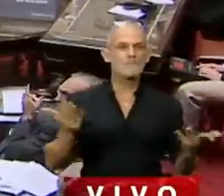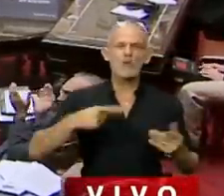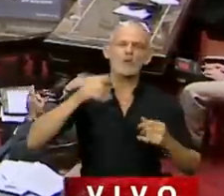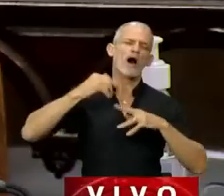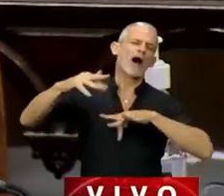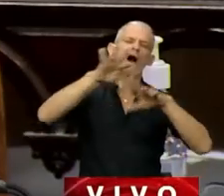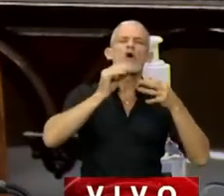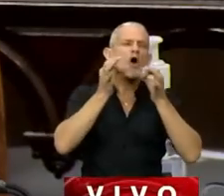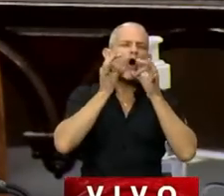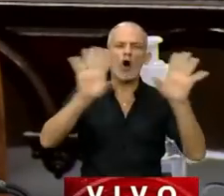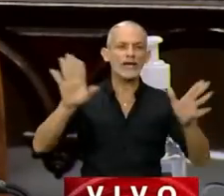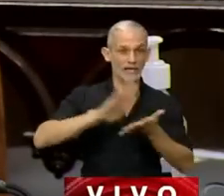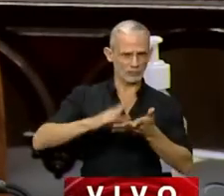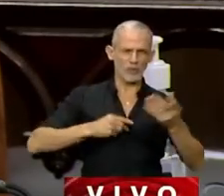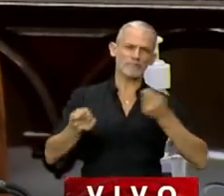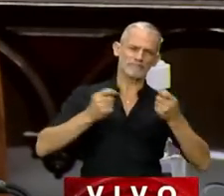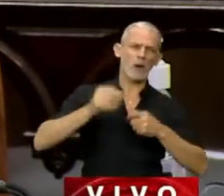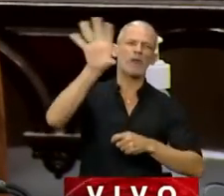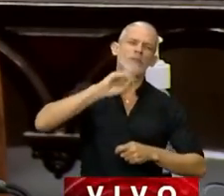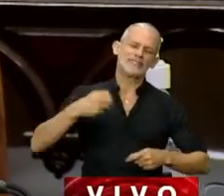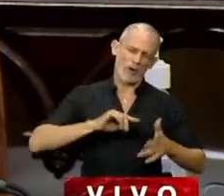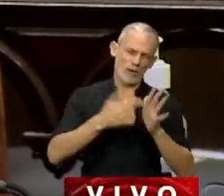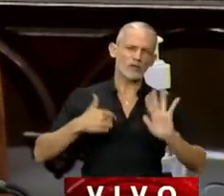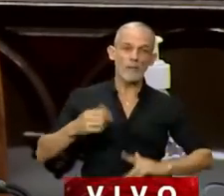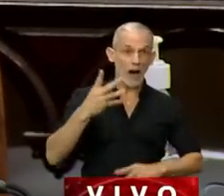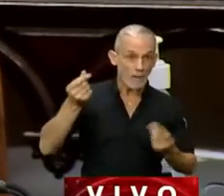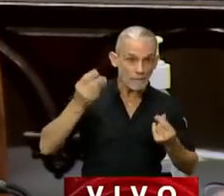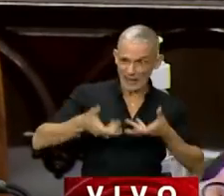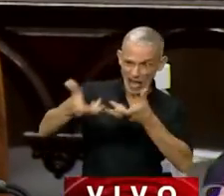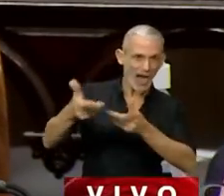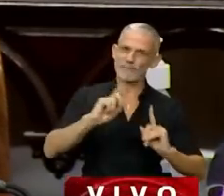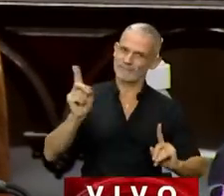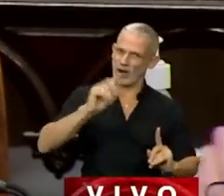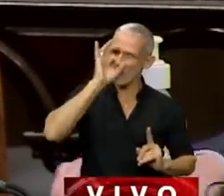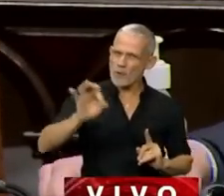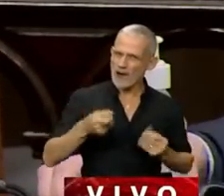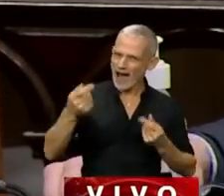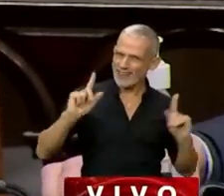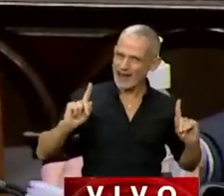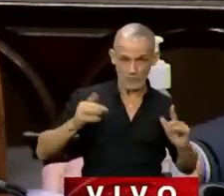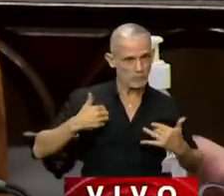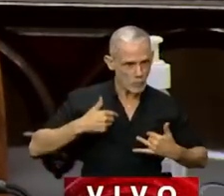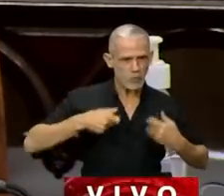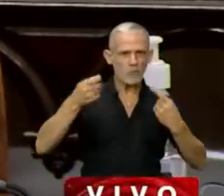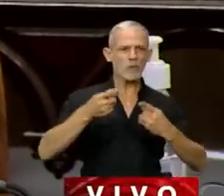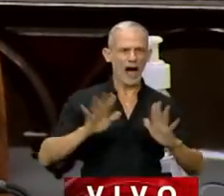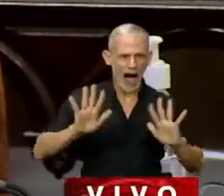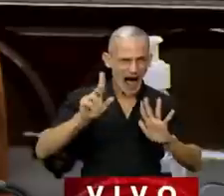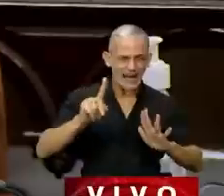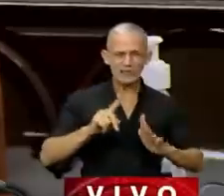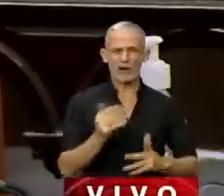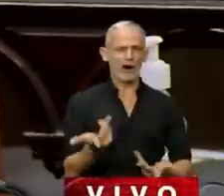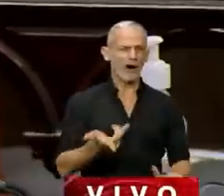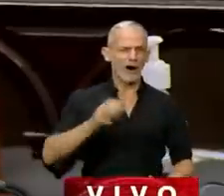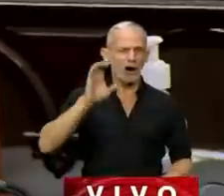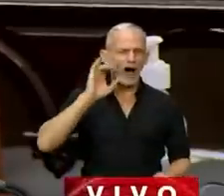Podrán decir lo que quieran de nuestra administración de la provincia, pero no que no dejamos la plata para el aguinaldo y los sueldos. Aturde el